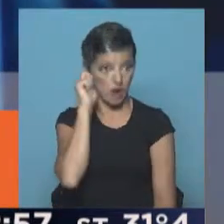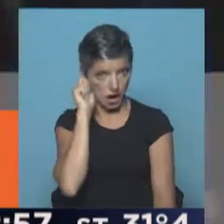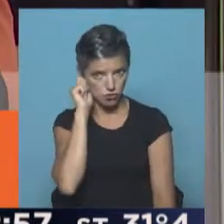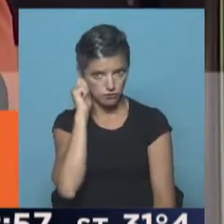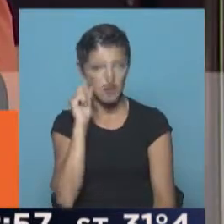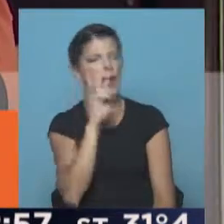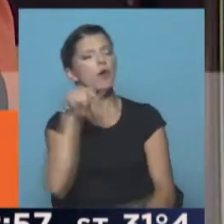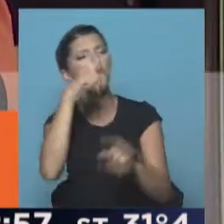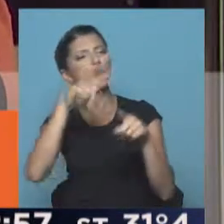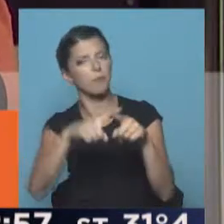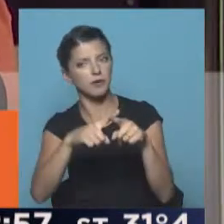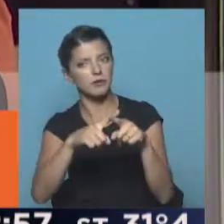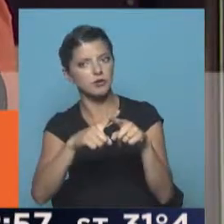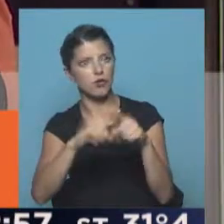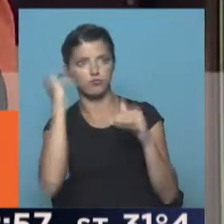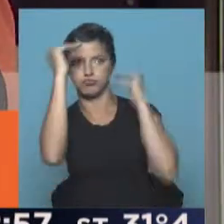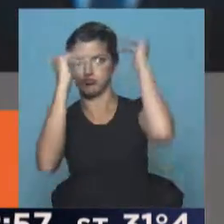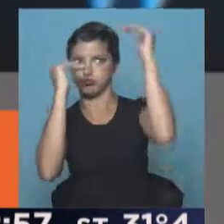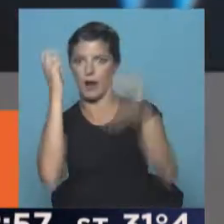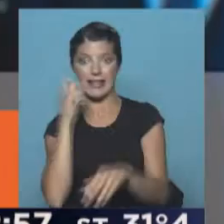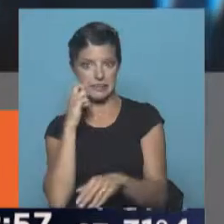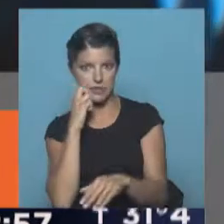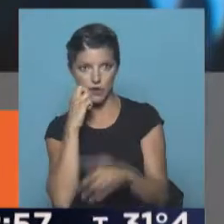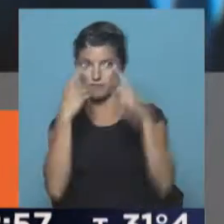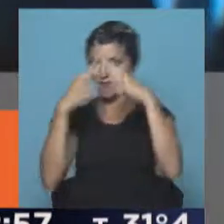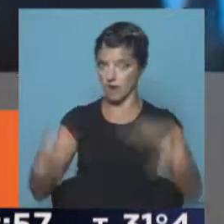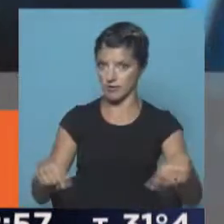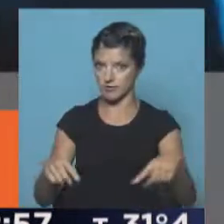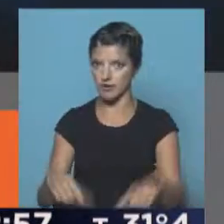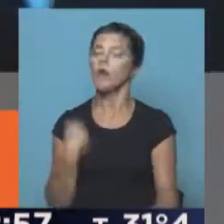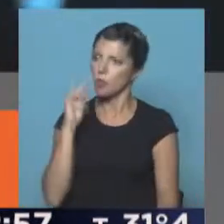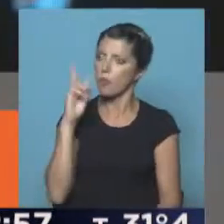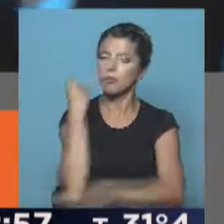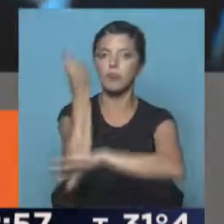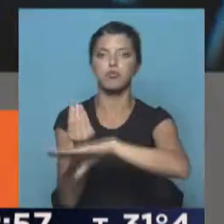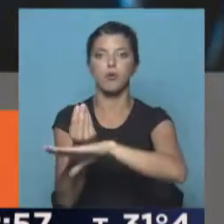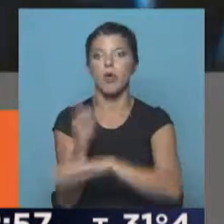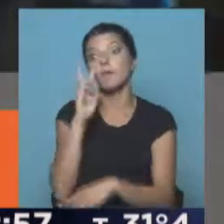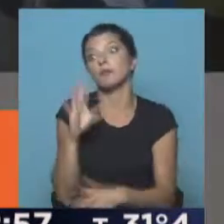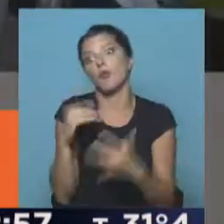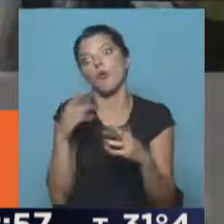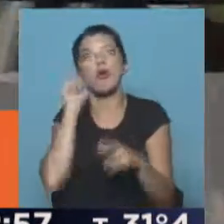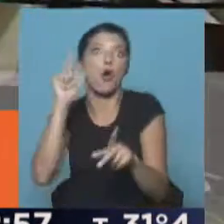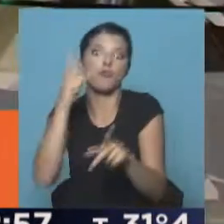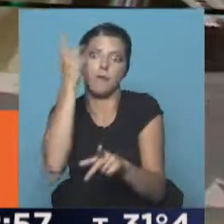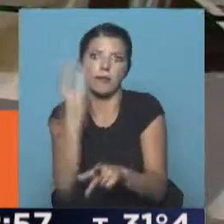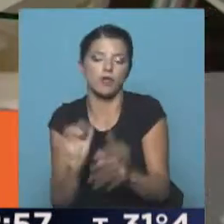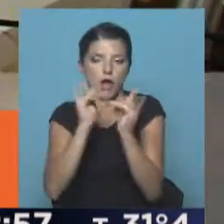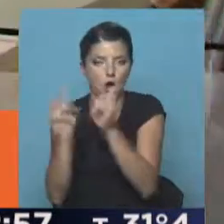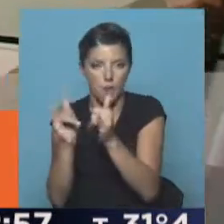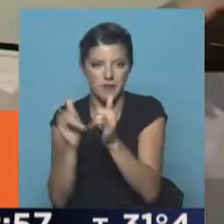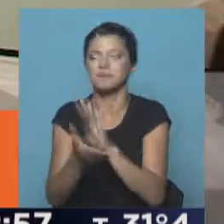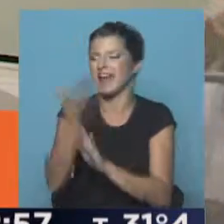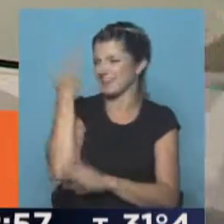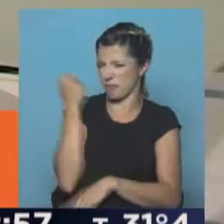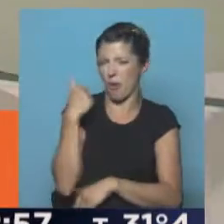italianos conocidos que son gente muy grande. Efectivamente, cuando él aparece, uno dice, bueno, al fin, un rostro joven. Hace un rato hablábamos de la necesidad de rostros jóvenes